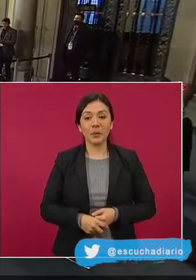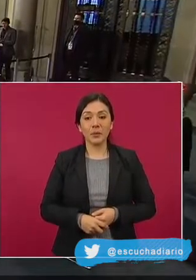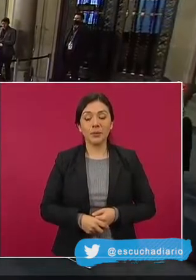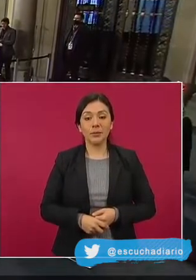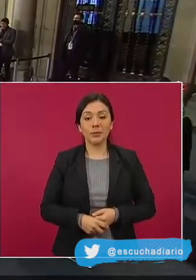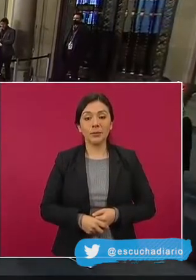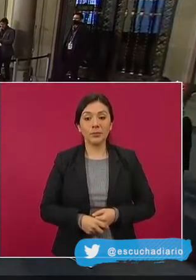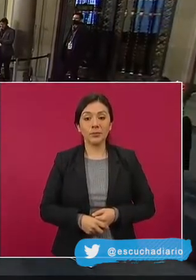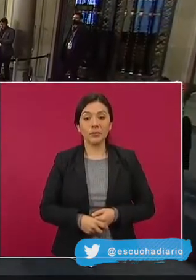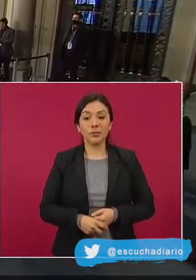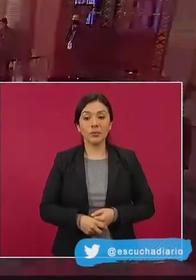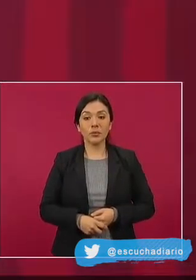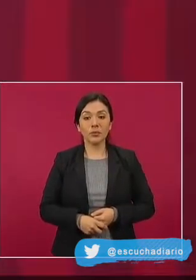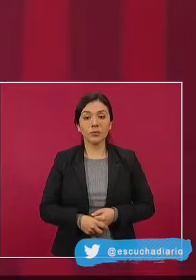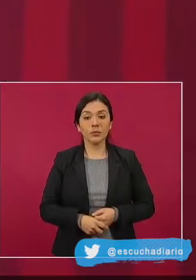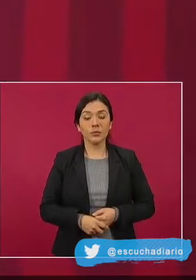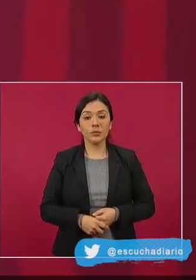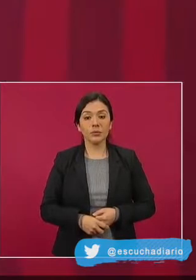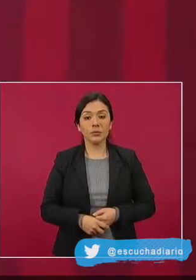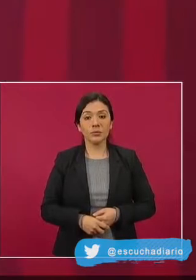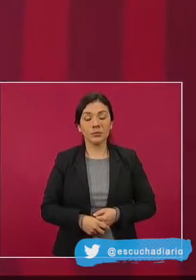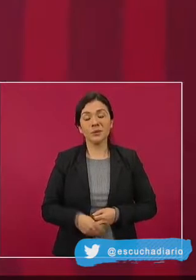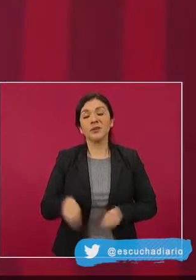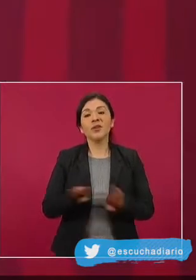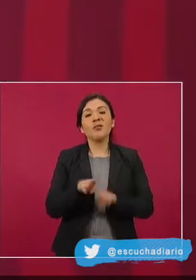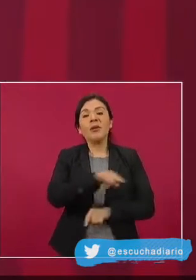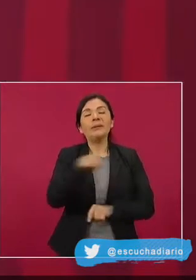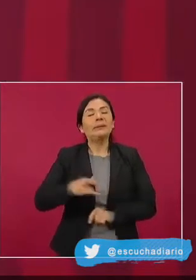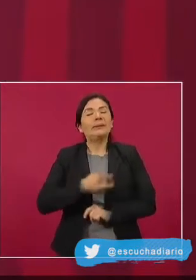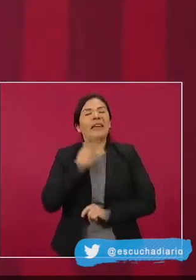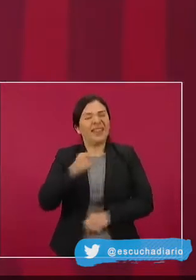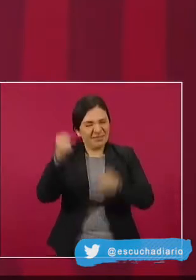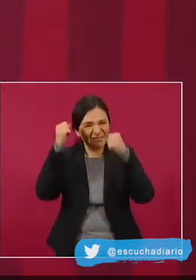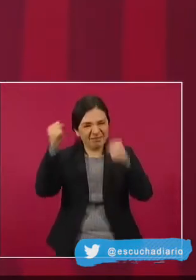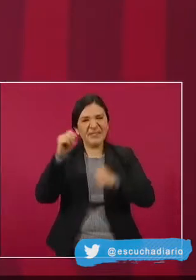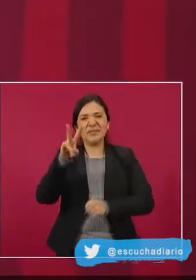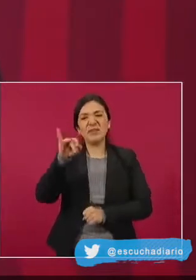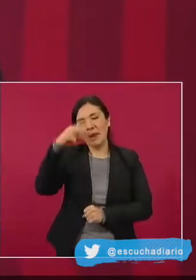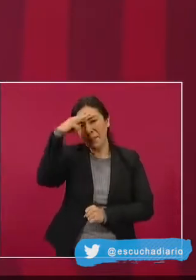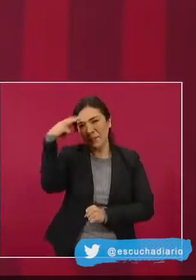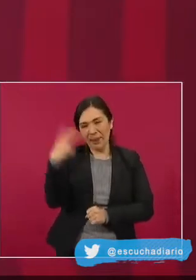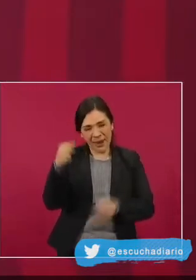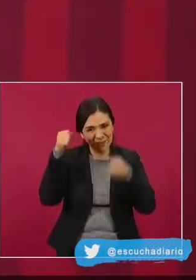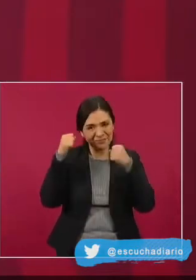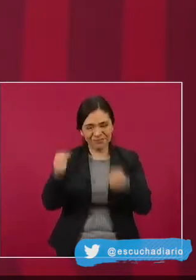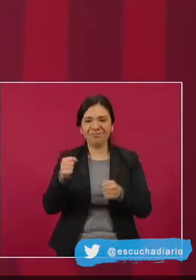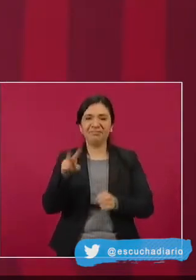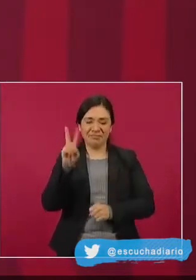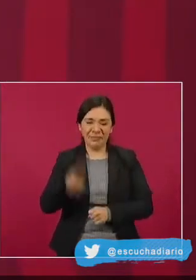Para poder decir viva México, así con fuerza.